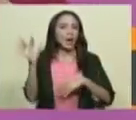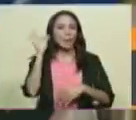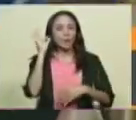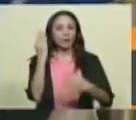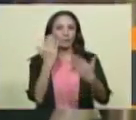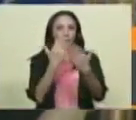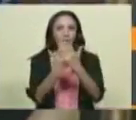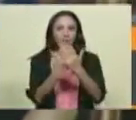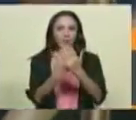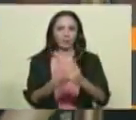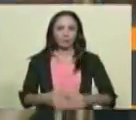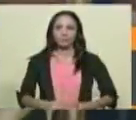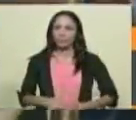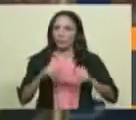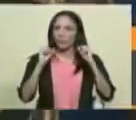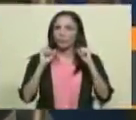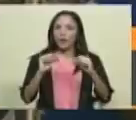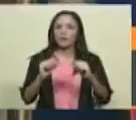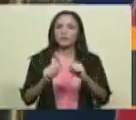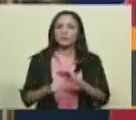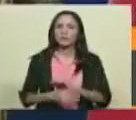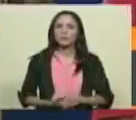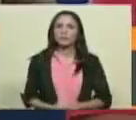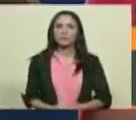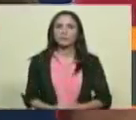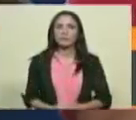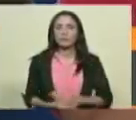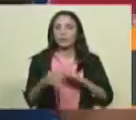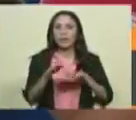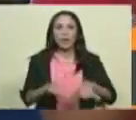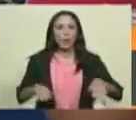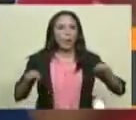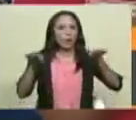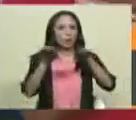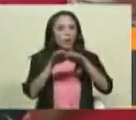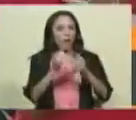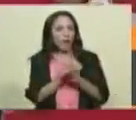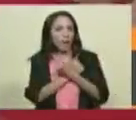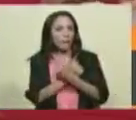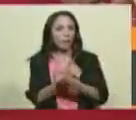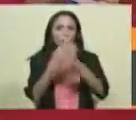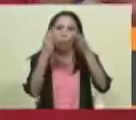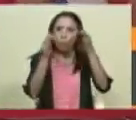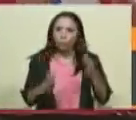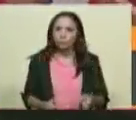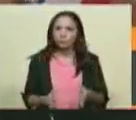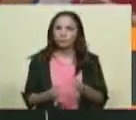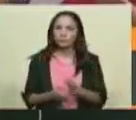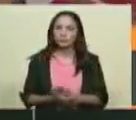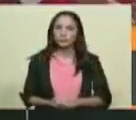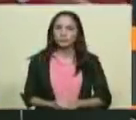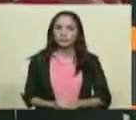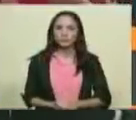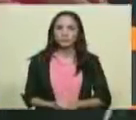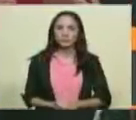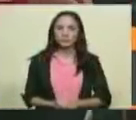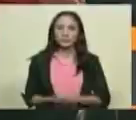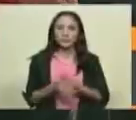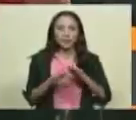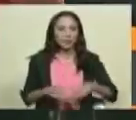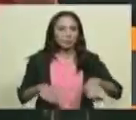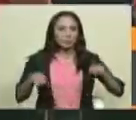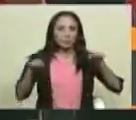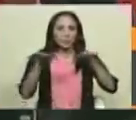la posición de poder, en igualdad, en amor, en justicia, en equivalencia,